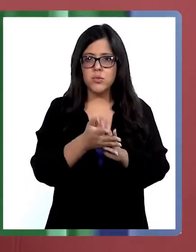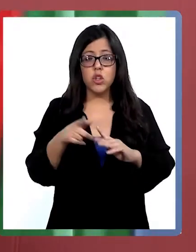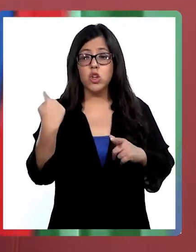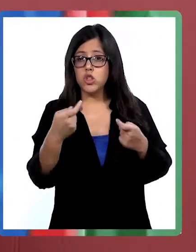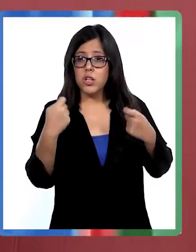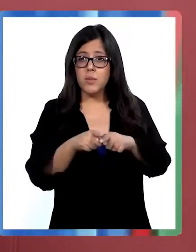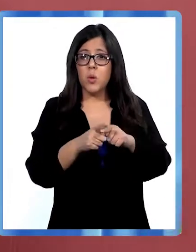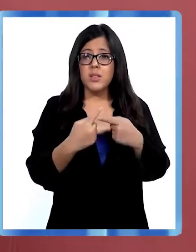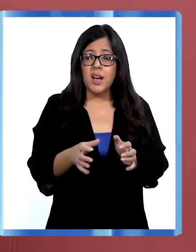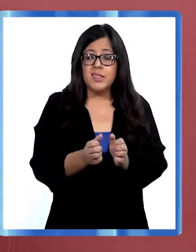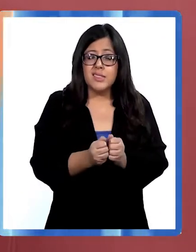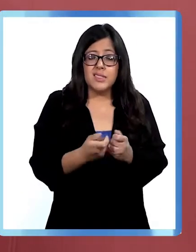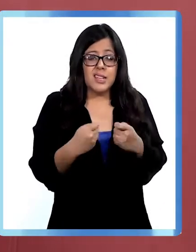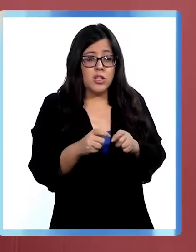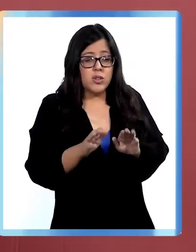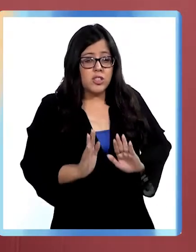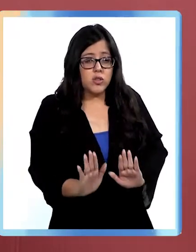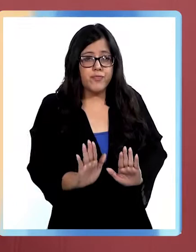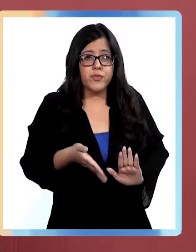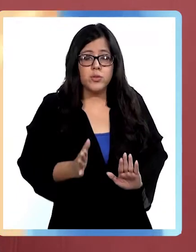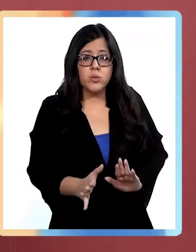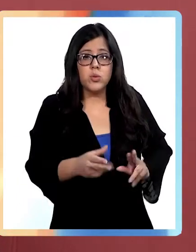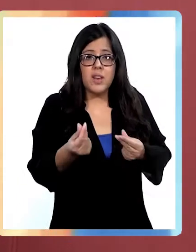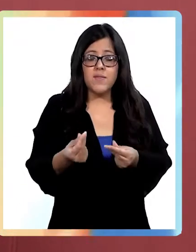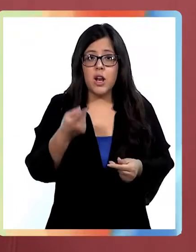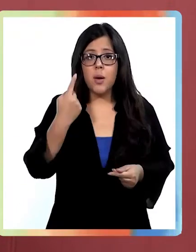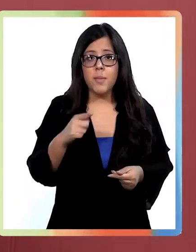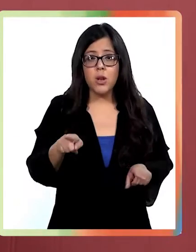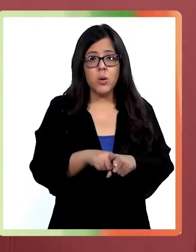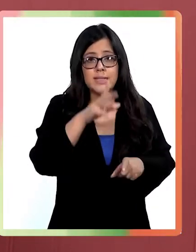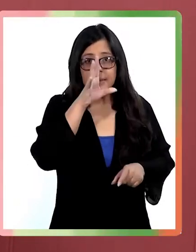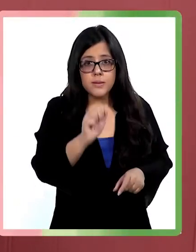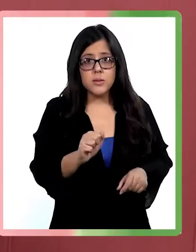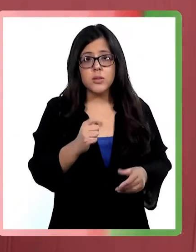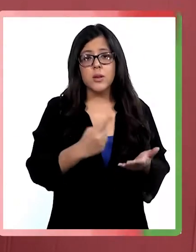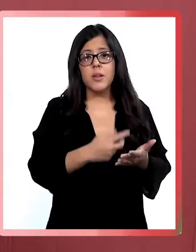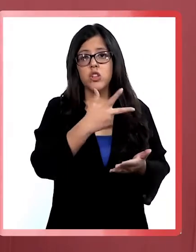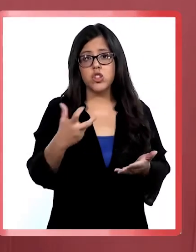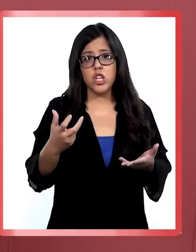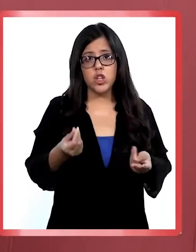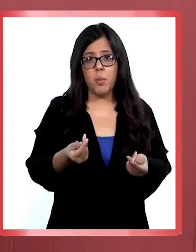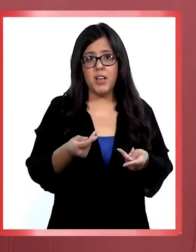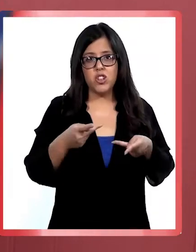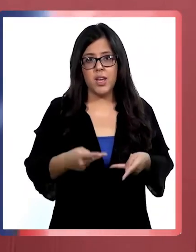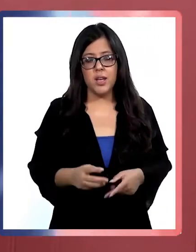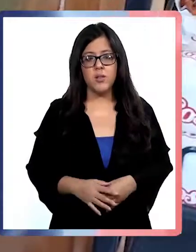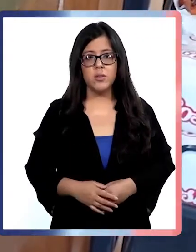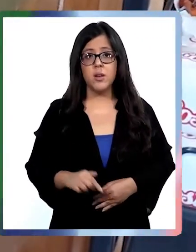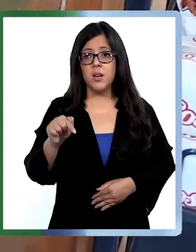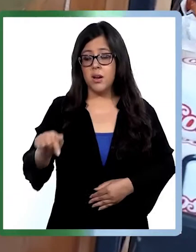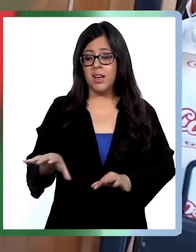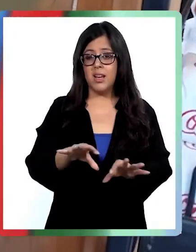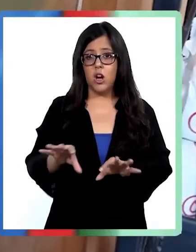Hemos intentado estirar el chicle y tratar de mantener los precios. Hasta el momento, aguantando con los 1.800 pesos el kilo.